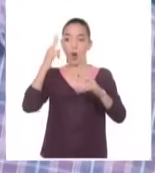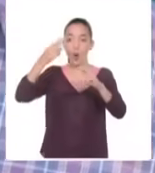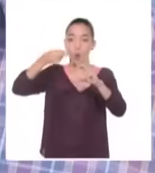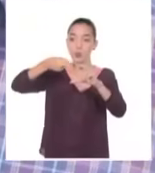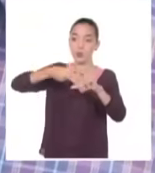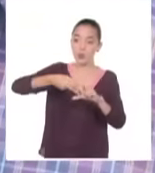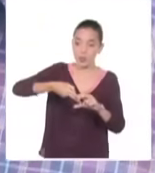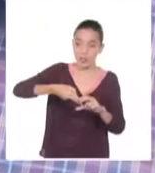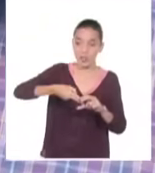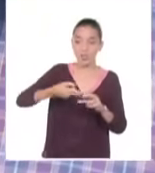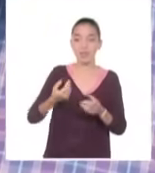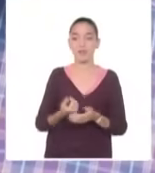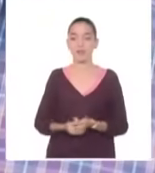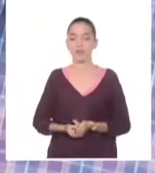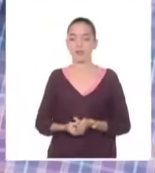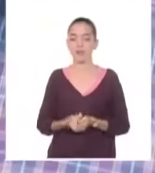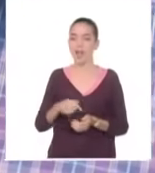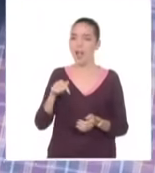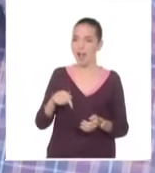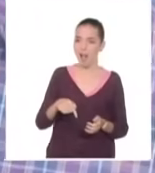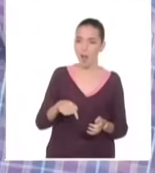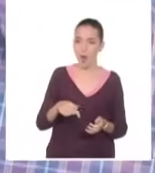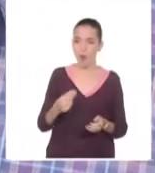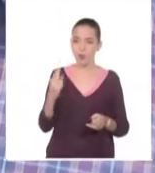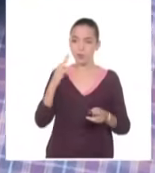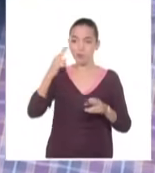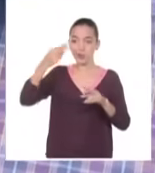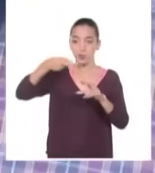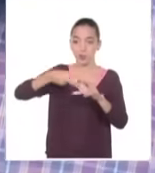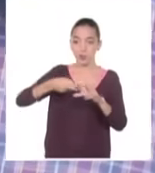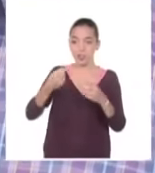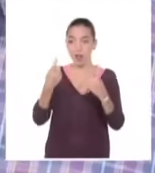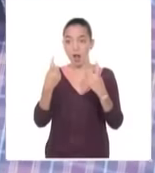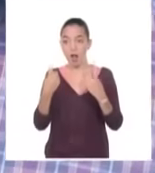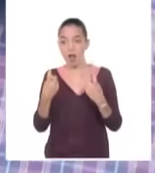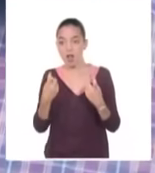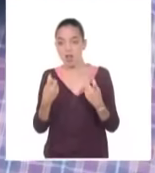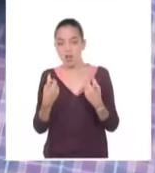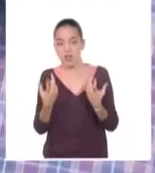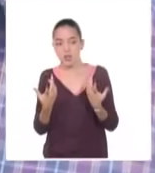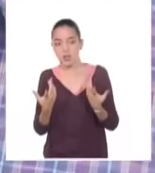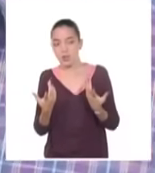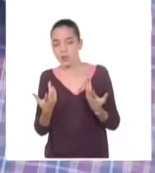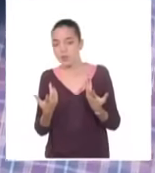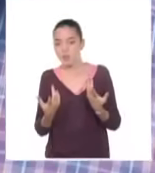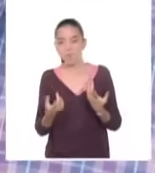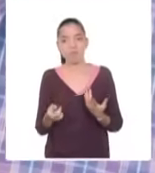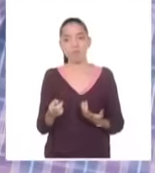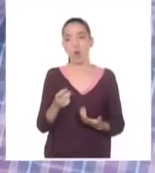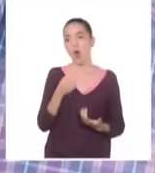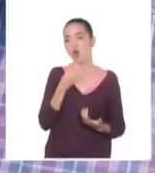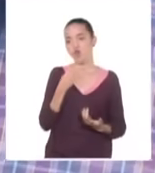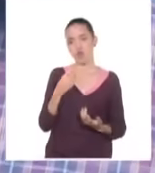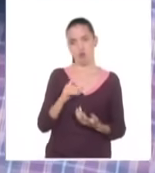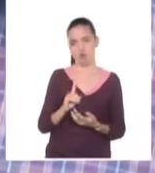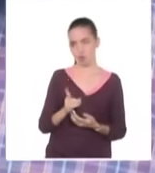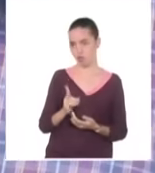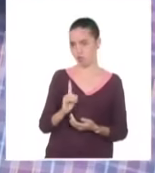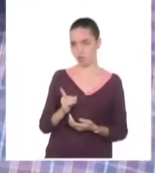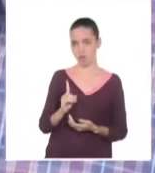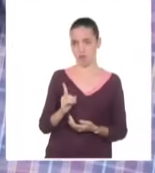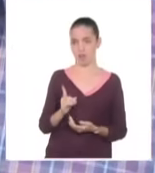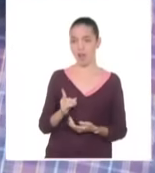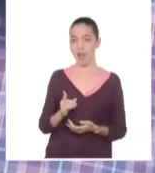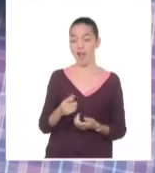tengamos falta de combustible. Hay la logística de los combustibles. Al tratar de suministrar toda la madrugada